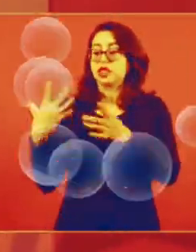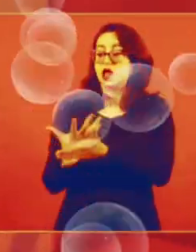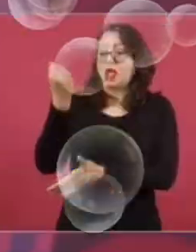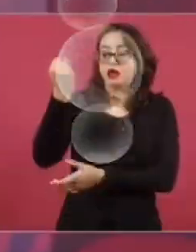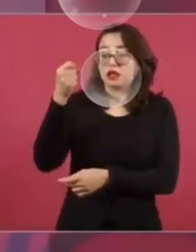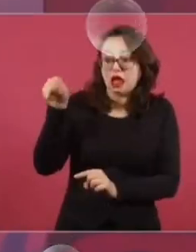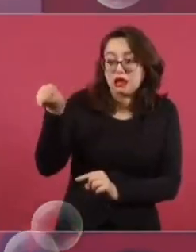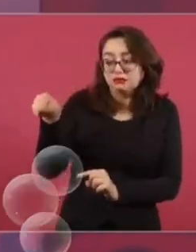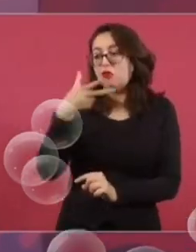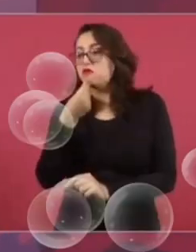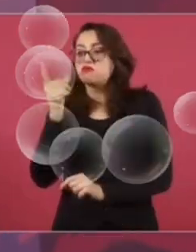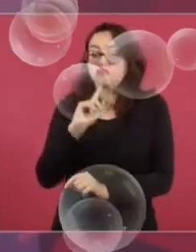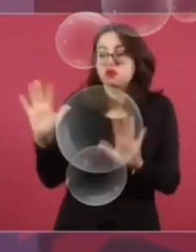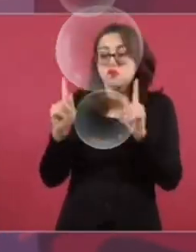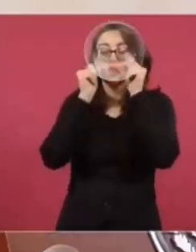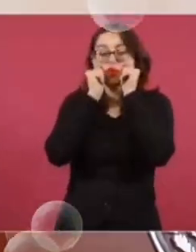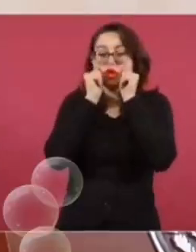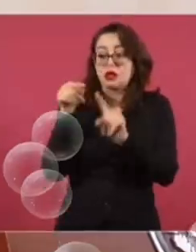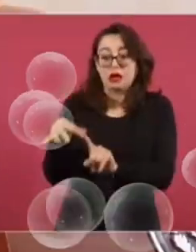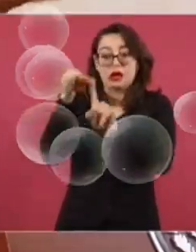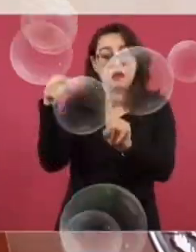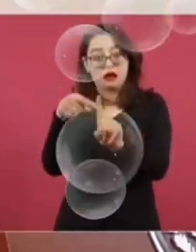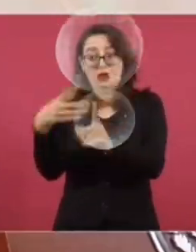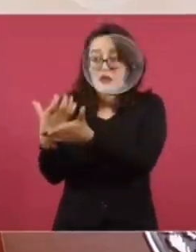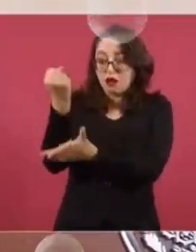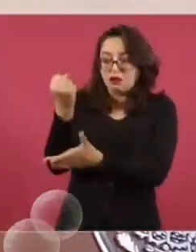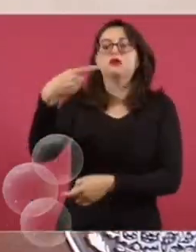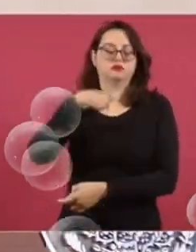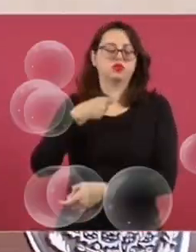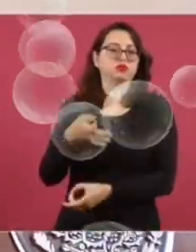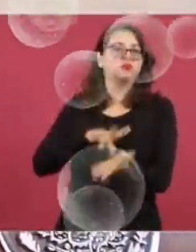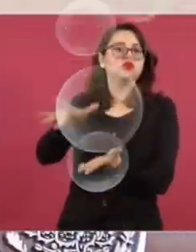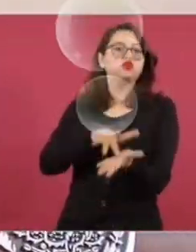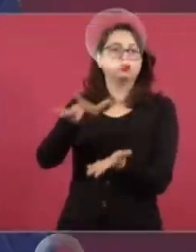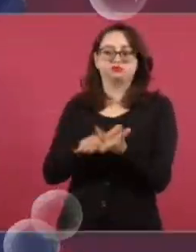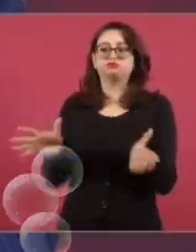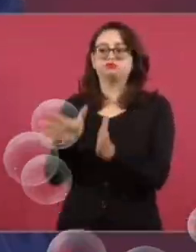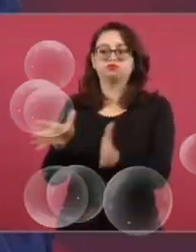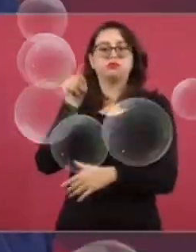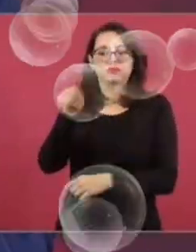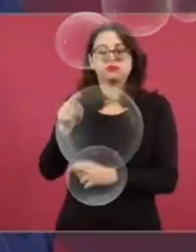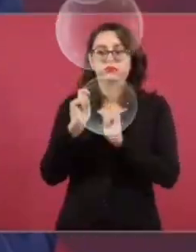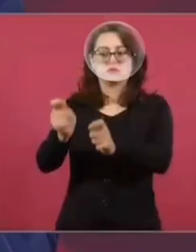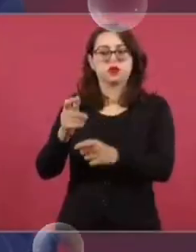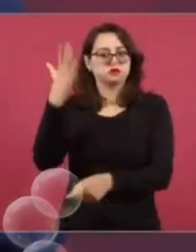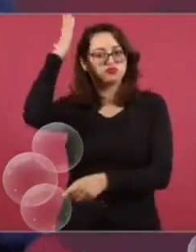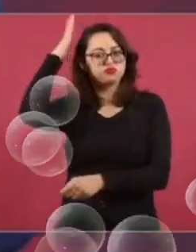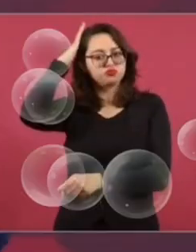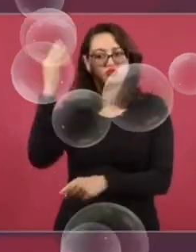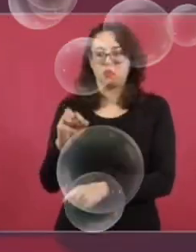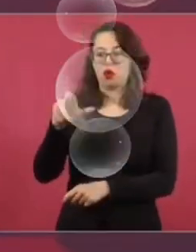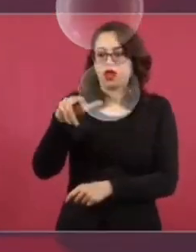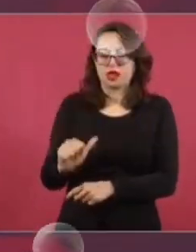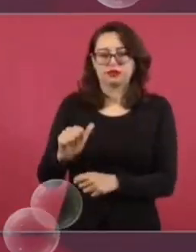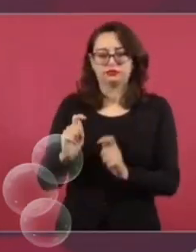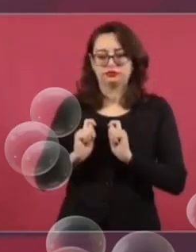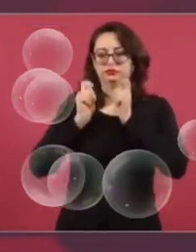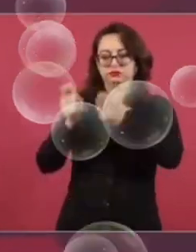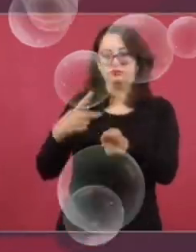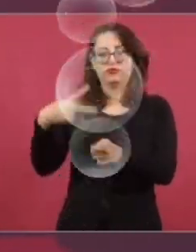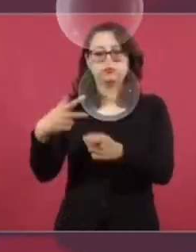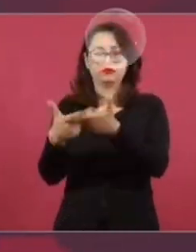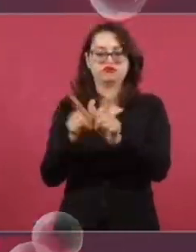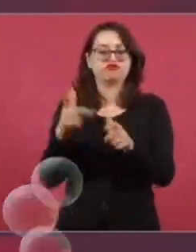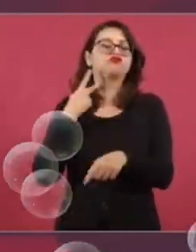que gane como miembro dirigente del movimiento de transformación voy a apoyar y le voy a